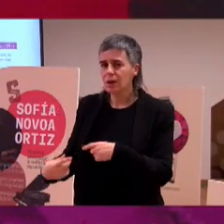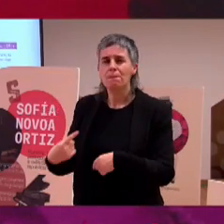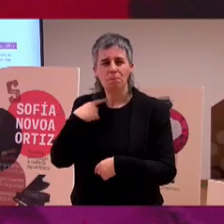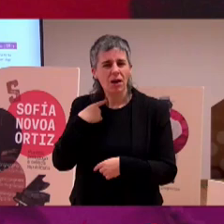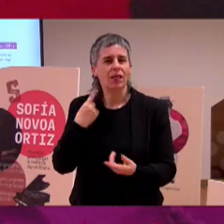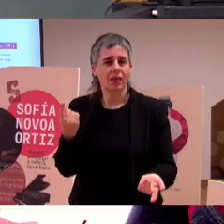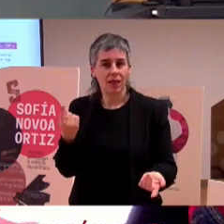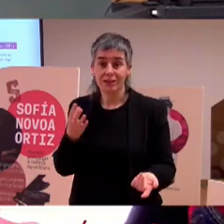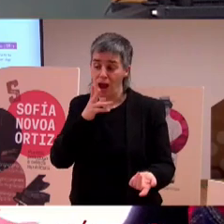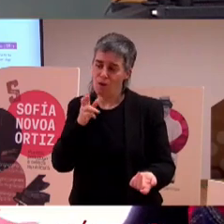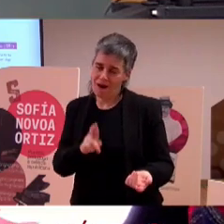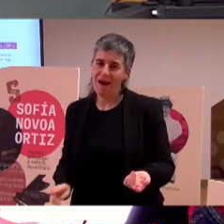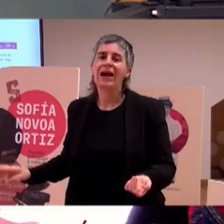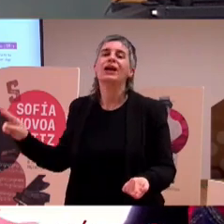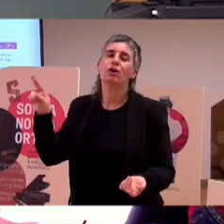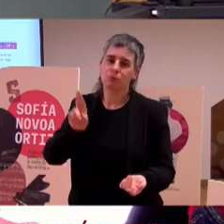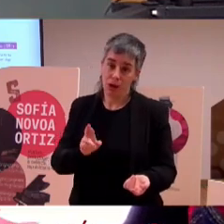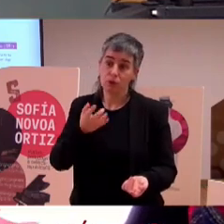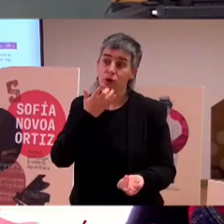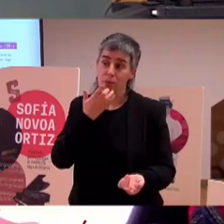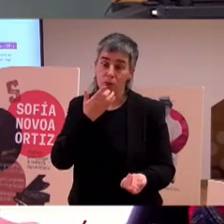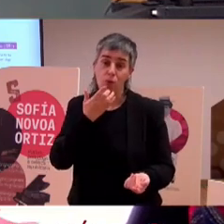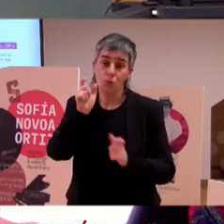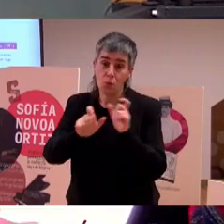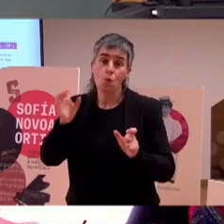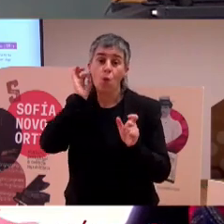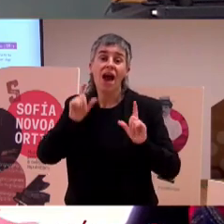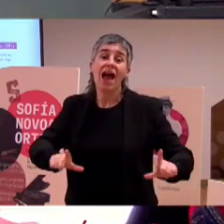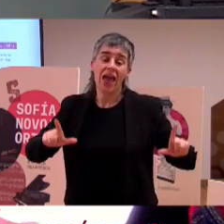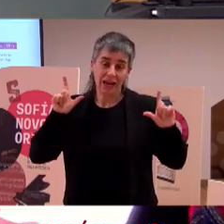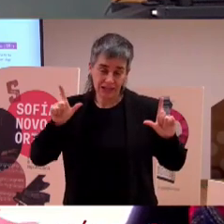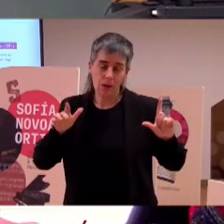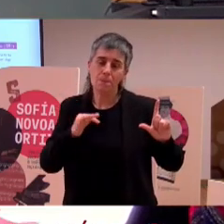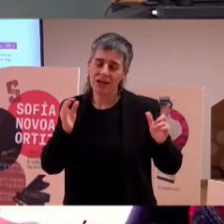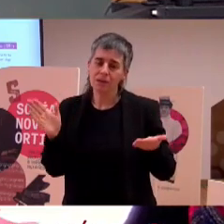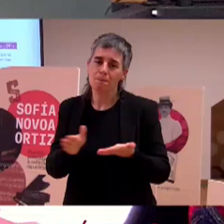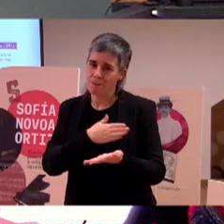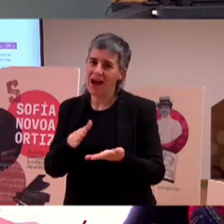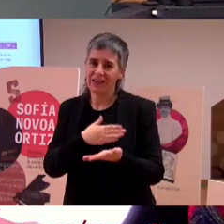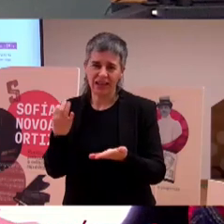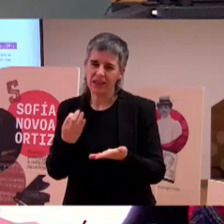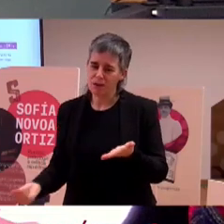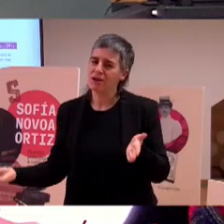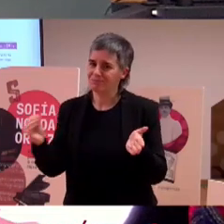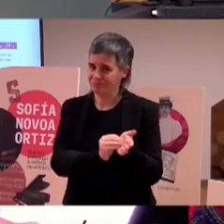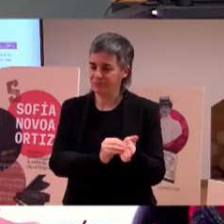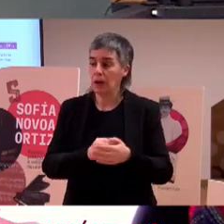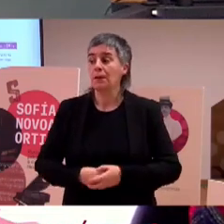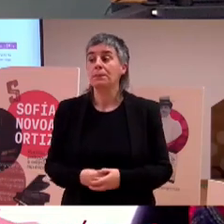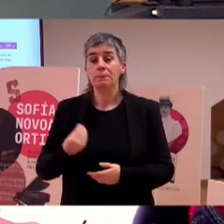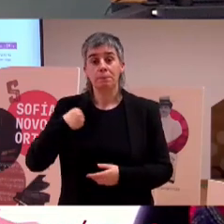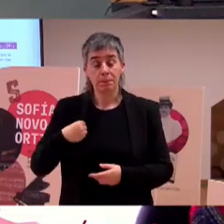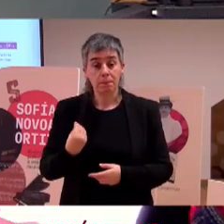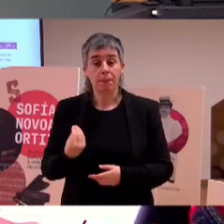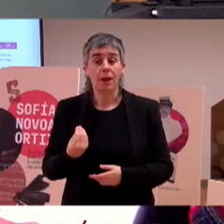que estamos recuperando, como estas mulleres e as páxinas que teñen xa que ocupar. Bueno, parte desa